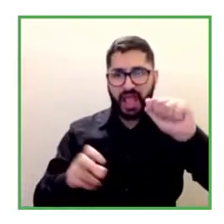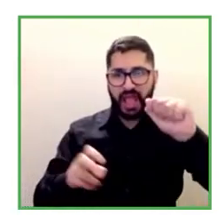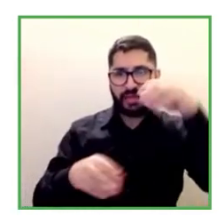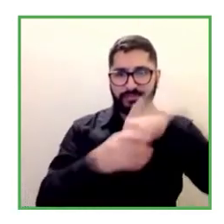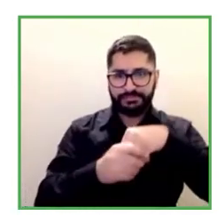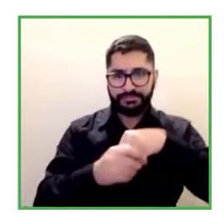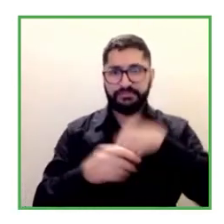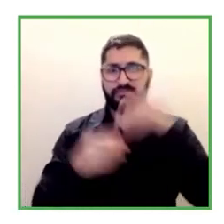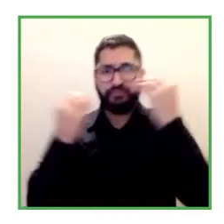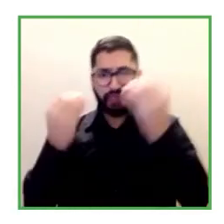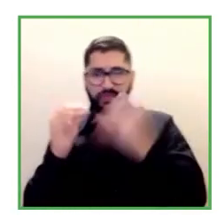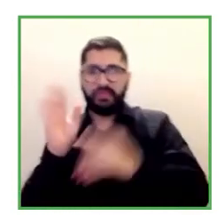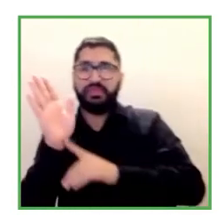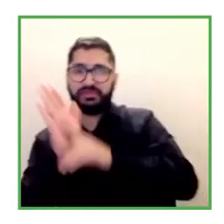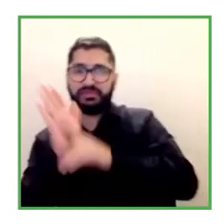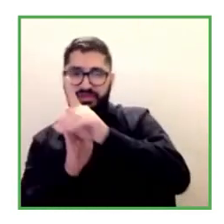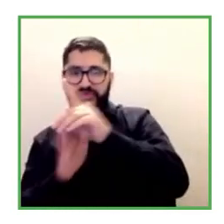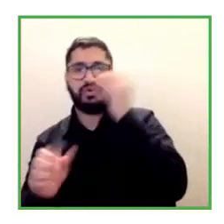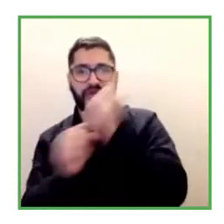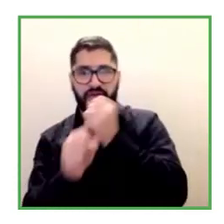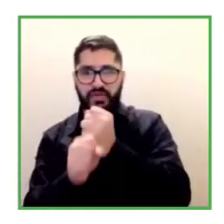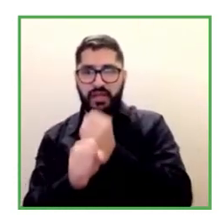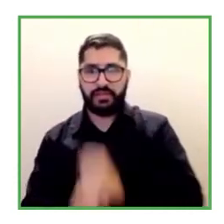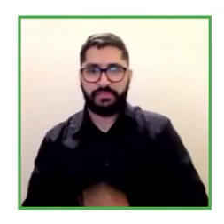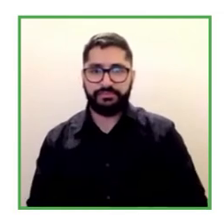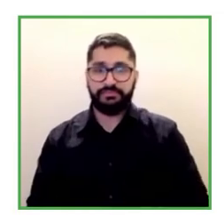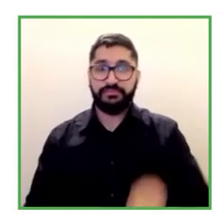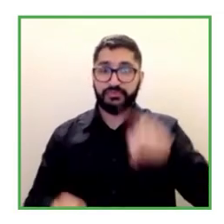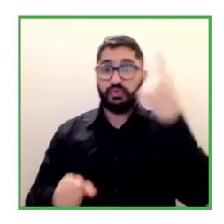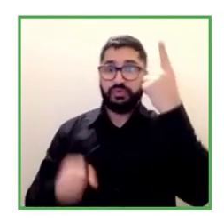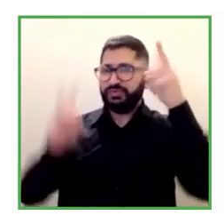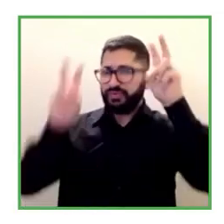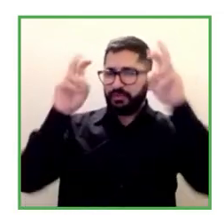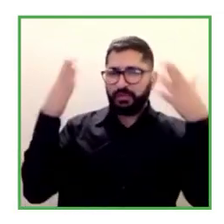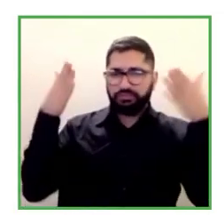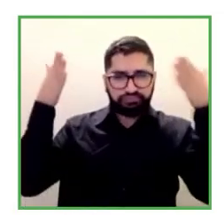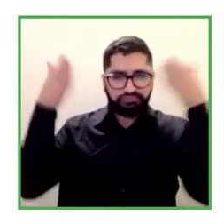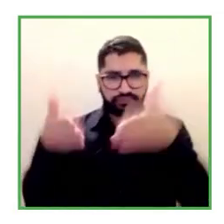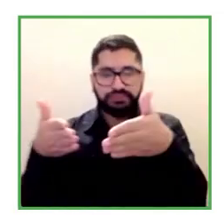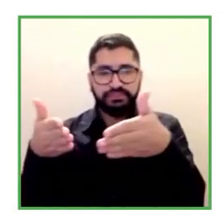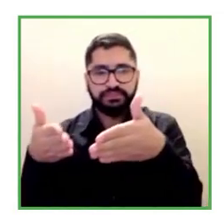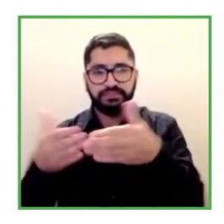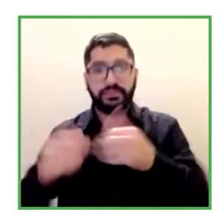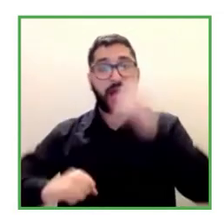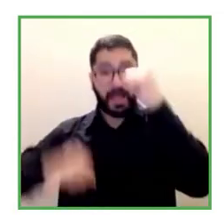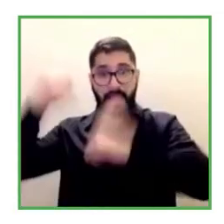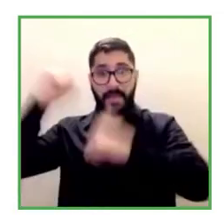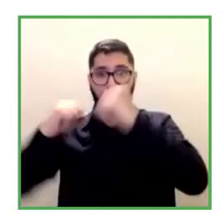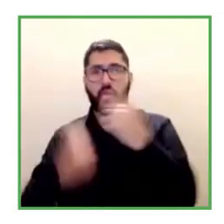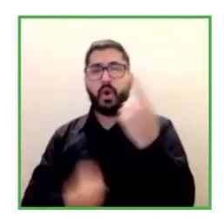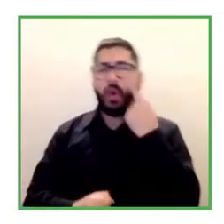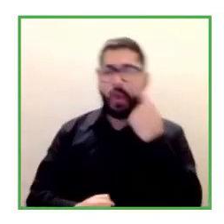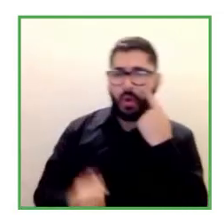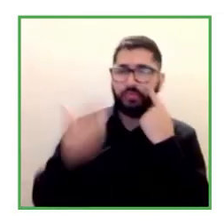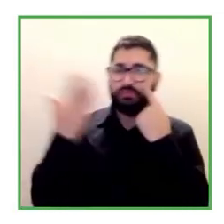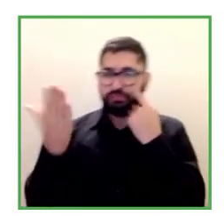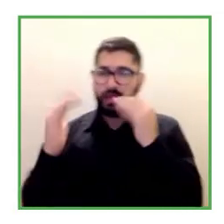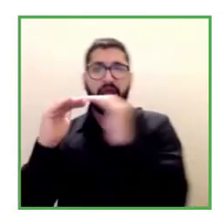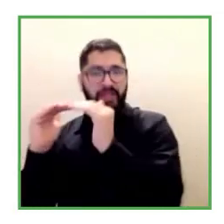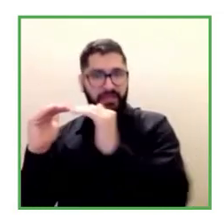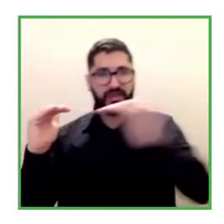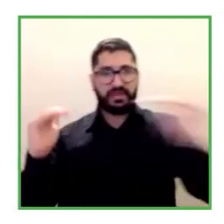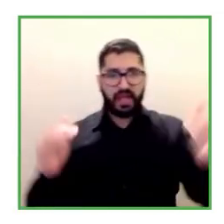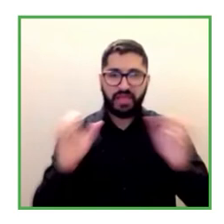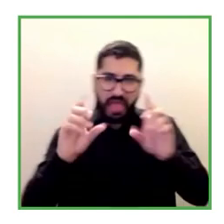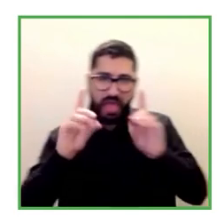que es interesante que las empresas conozcan esto. Y bueno, también en la línea de la formación que ya